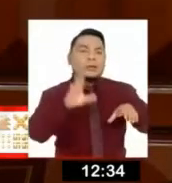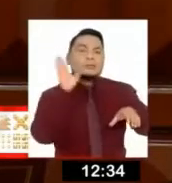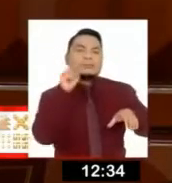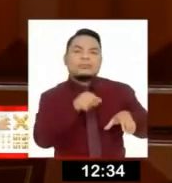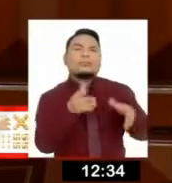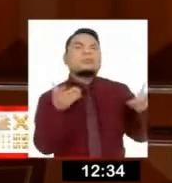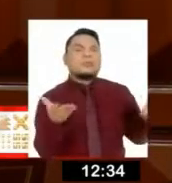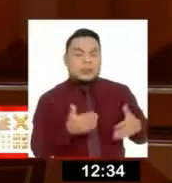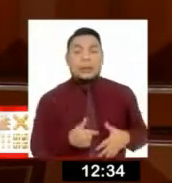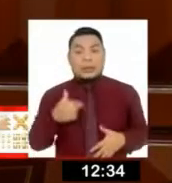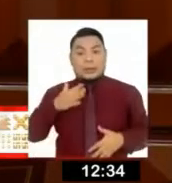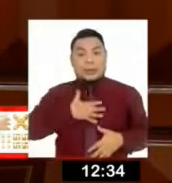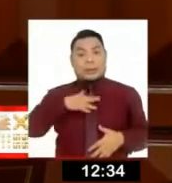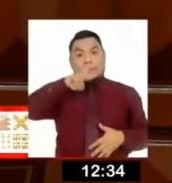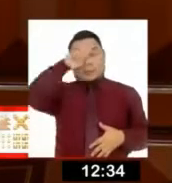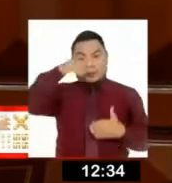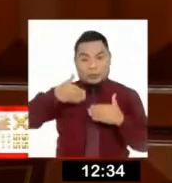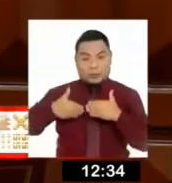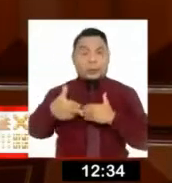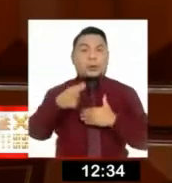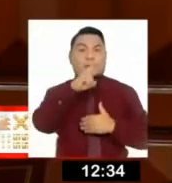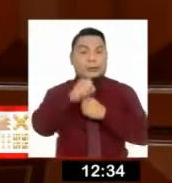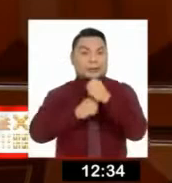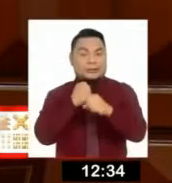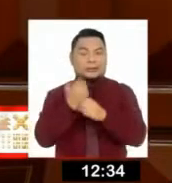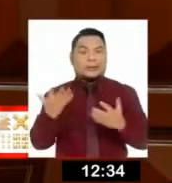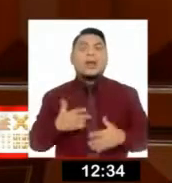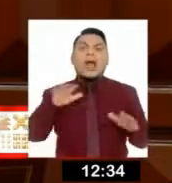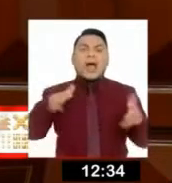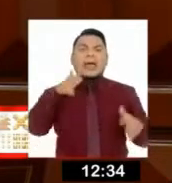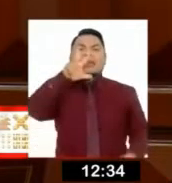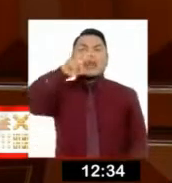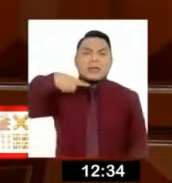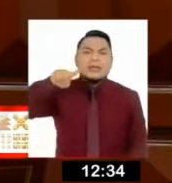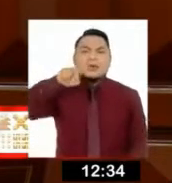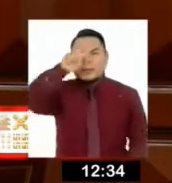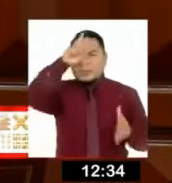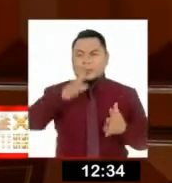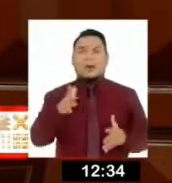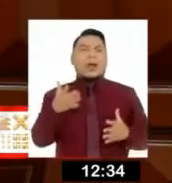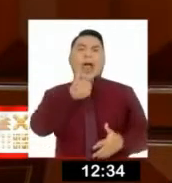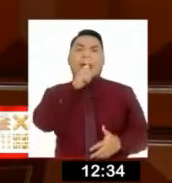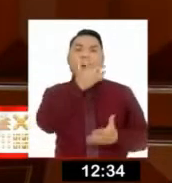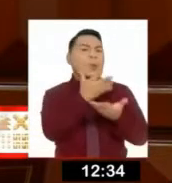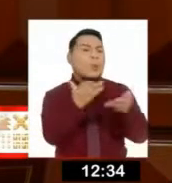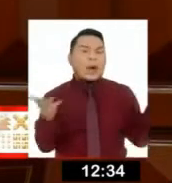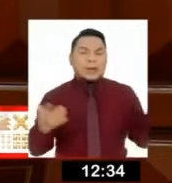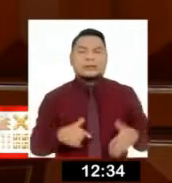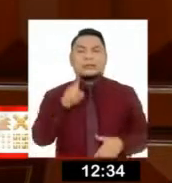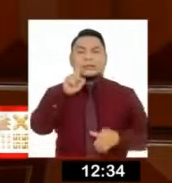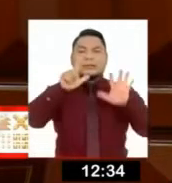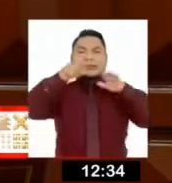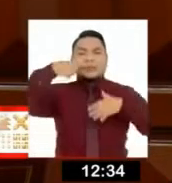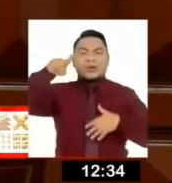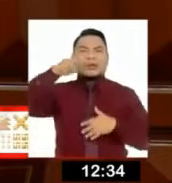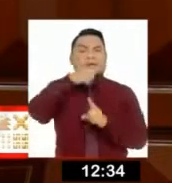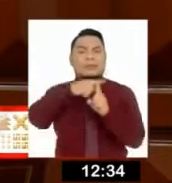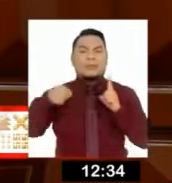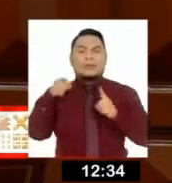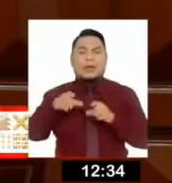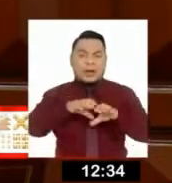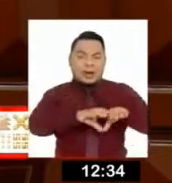del Bicentenario existen 3 millones de peruanos que no gozan de agua potable y 17,5 millones